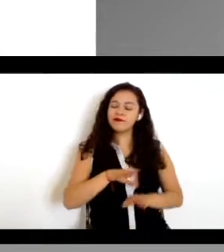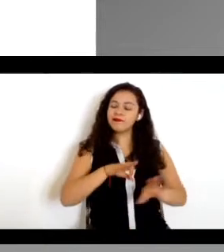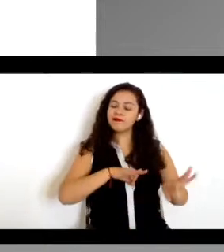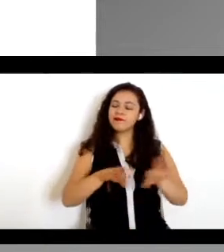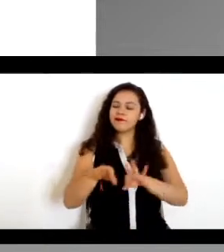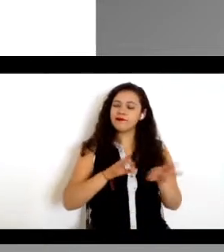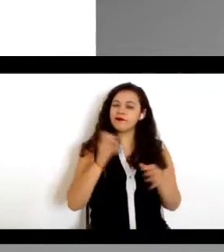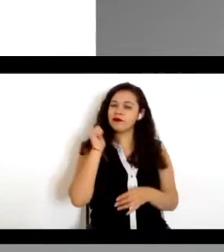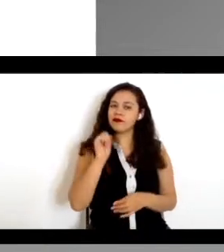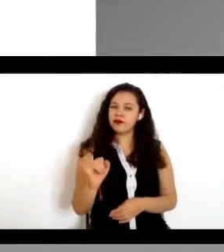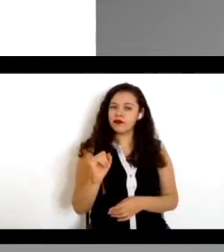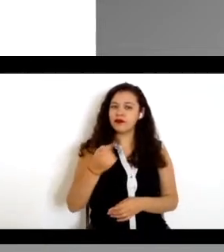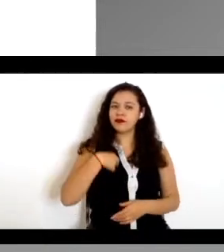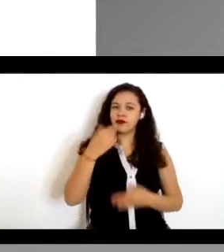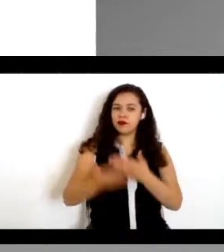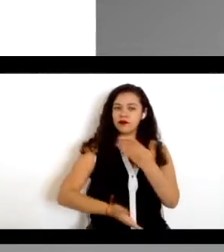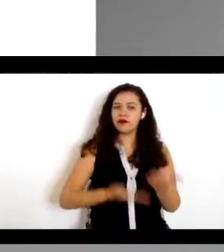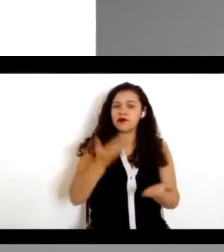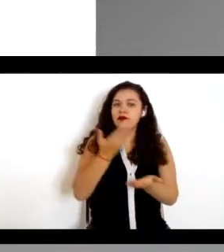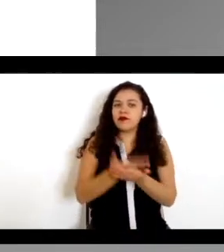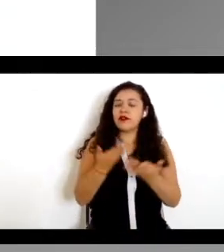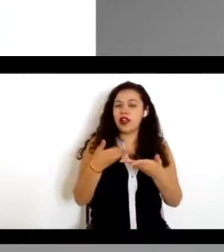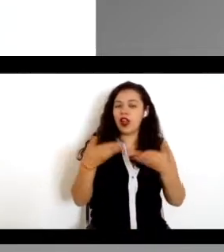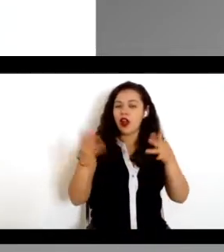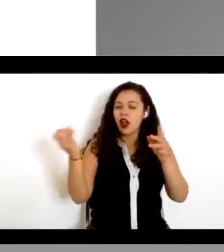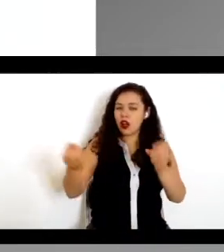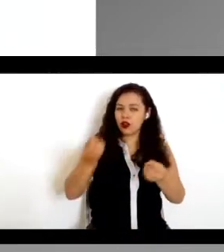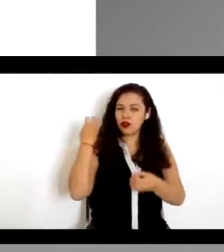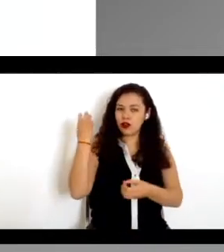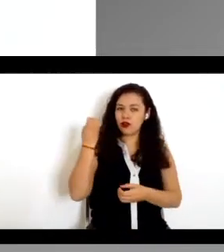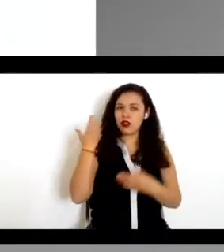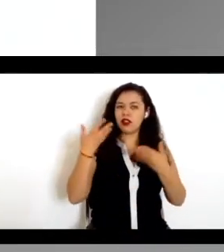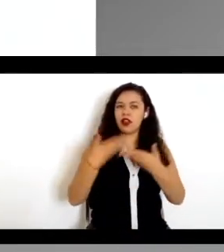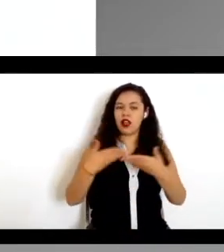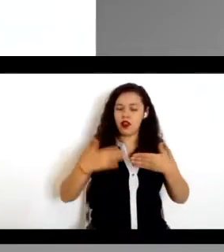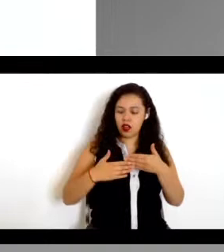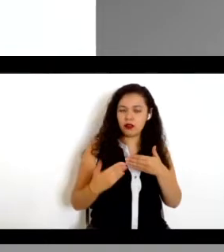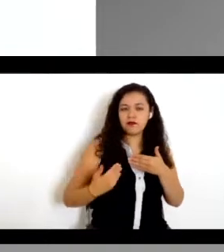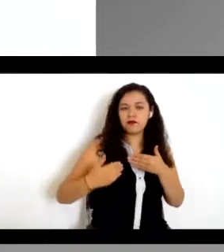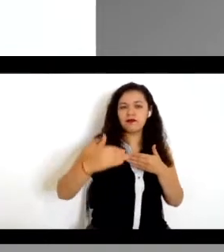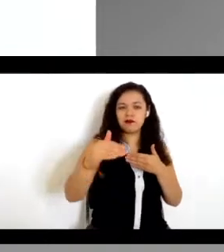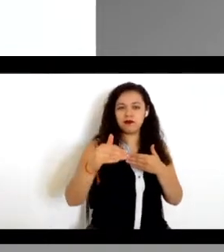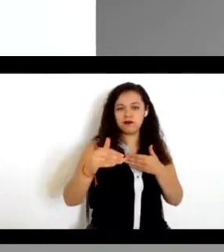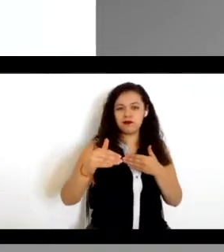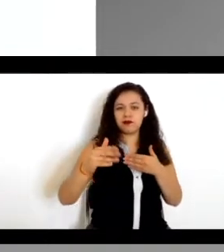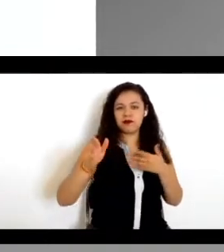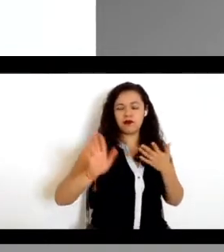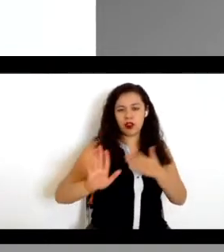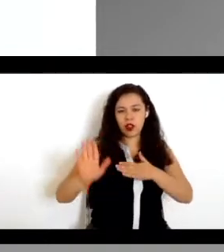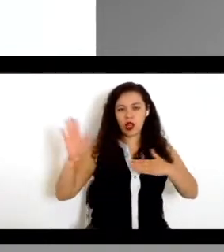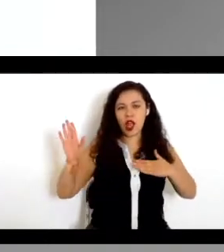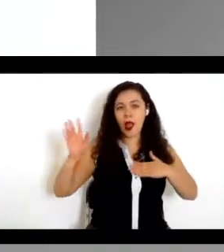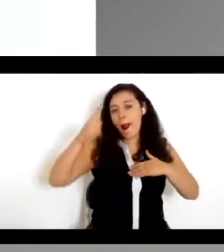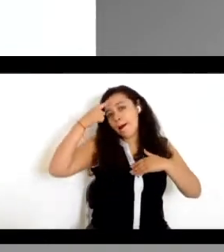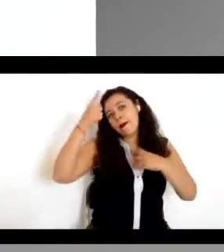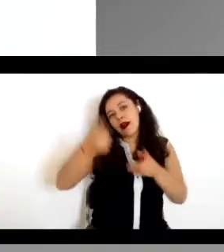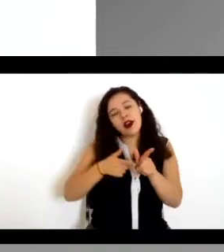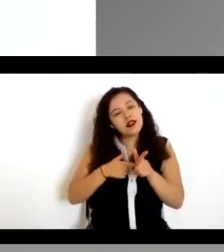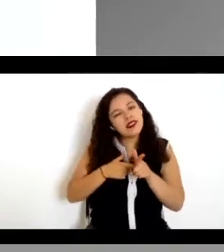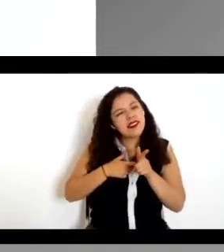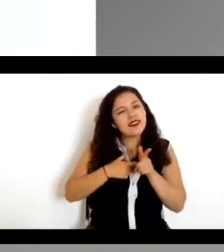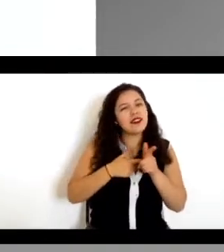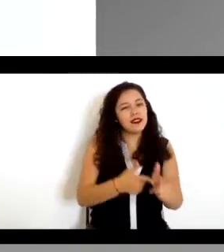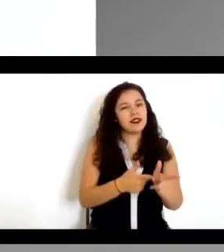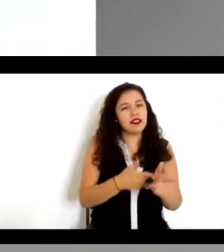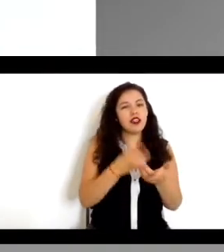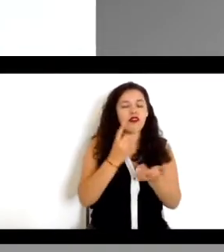quiero proponer en este observatorio, que desde este momento se genere ese compromiso de continuidad y que no solo sea el